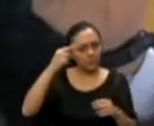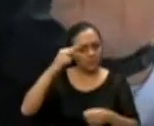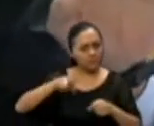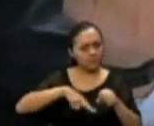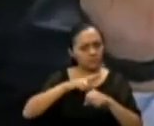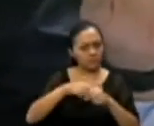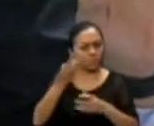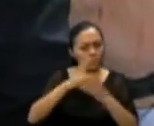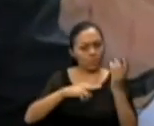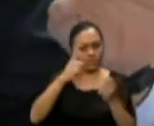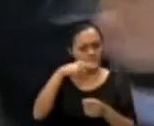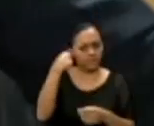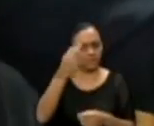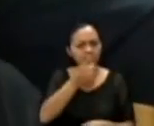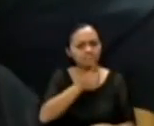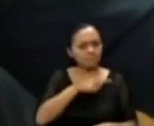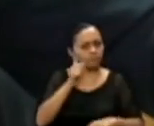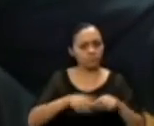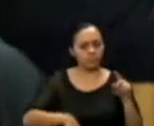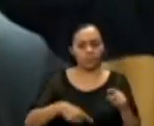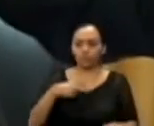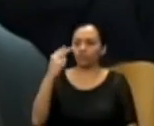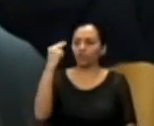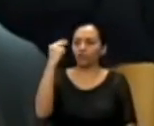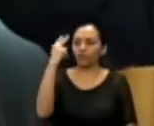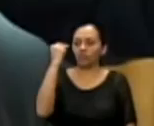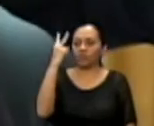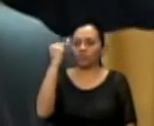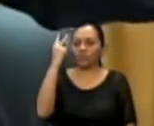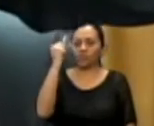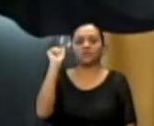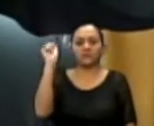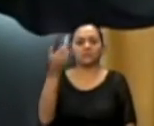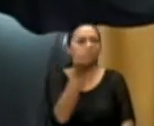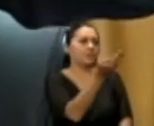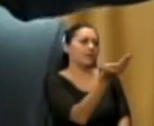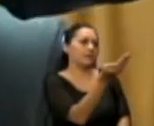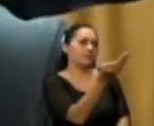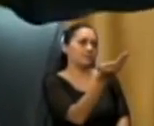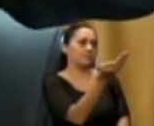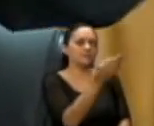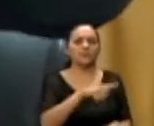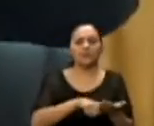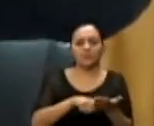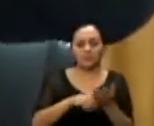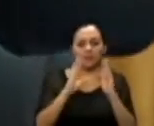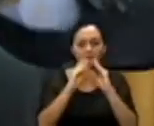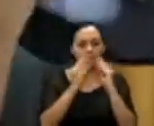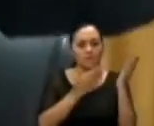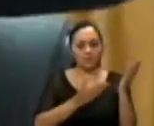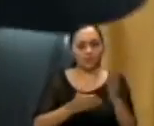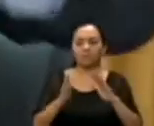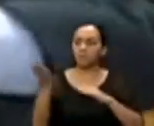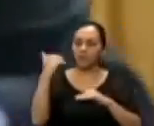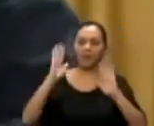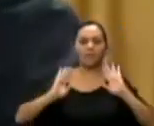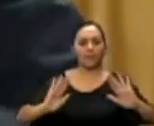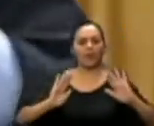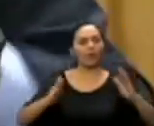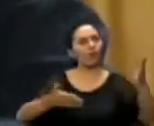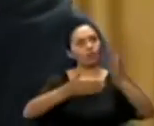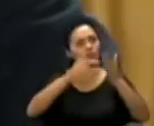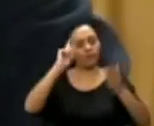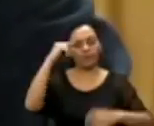intolerable porque por un lado no al petróleo no a la minería pero por otro lado se reúnen en cumbres amazónica llama plantones para que nos dé más